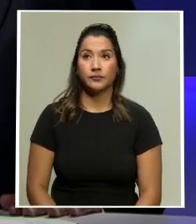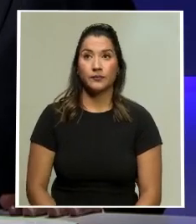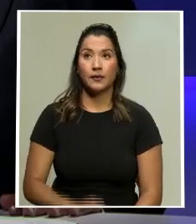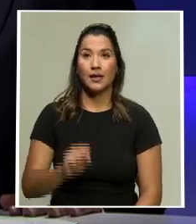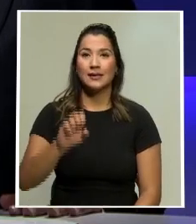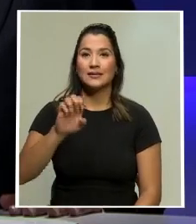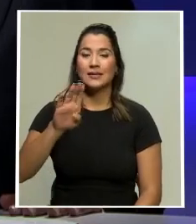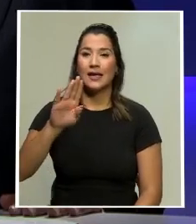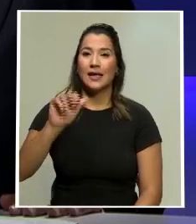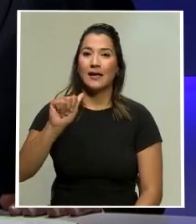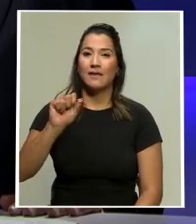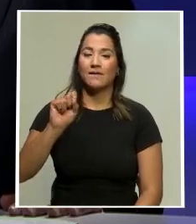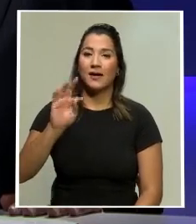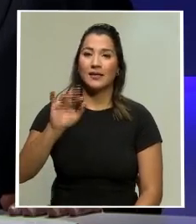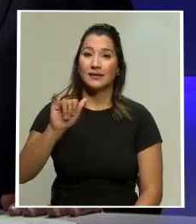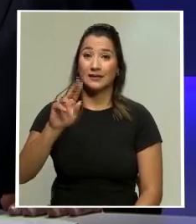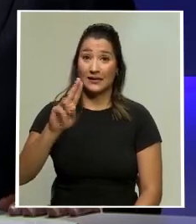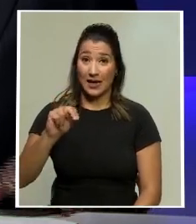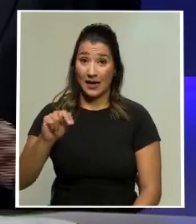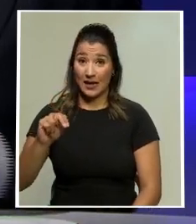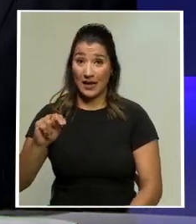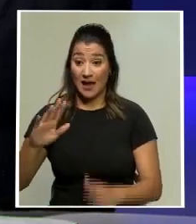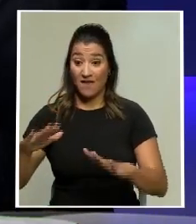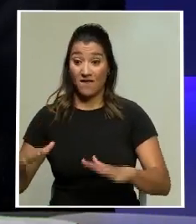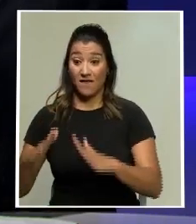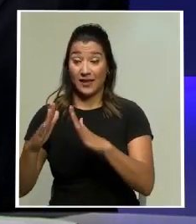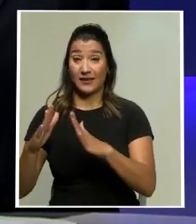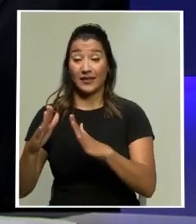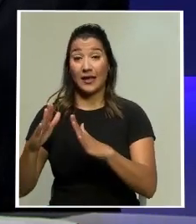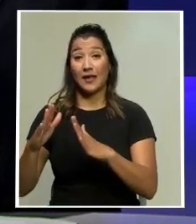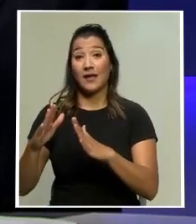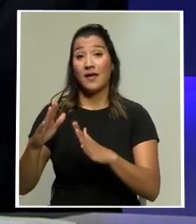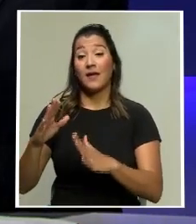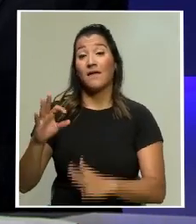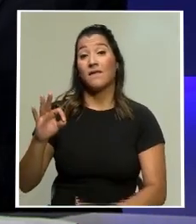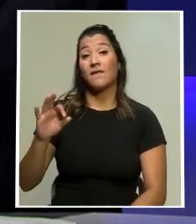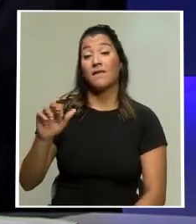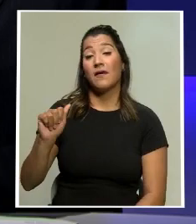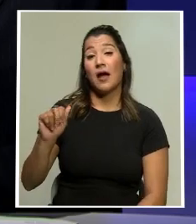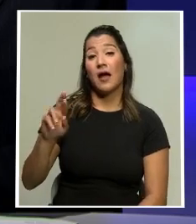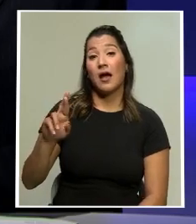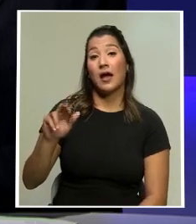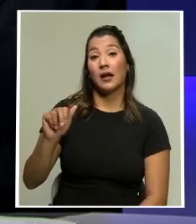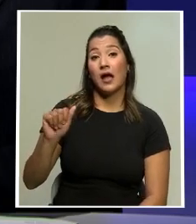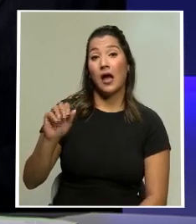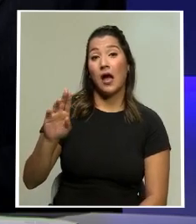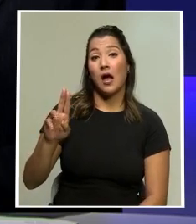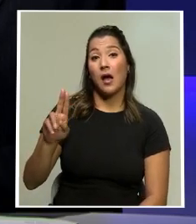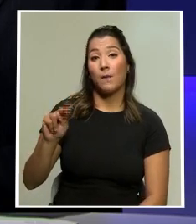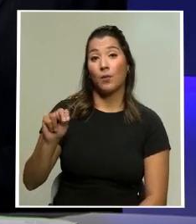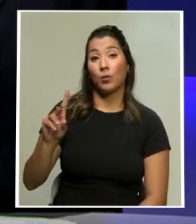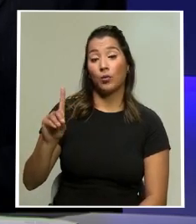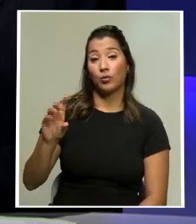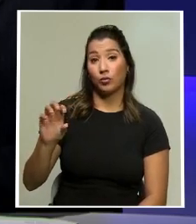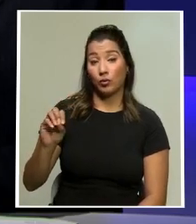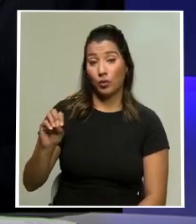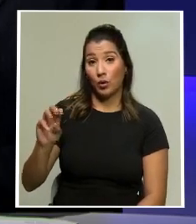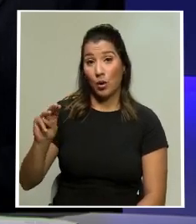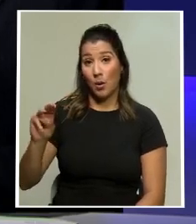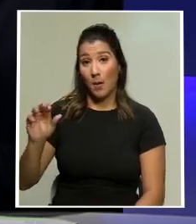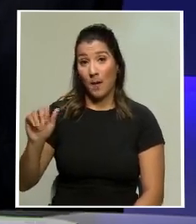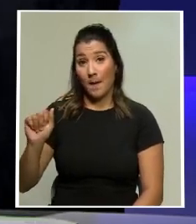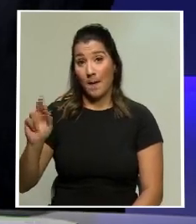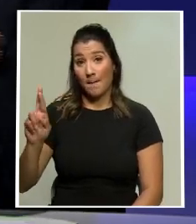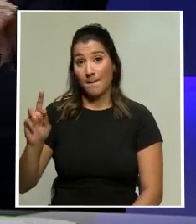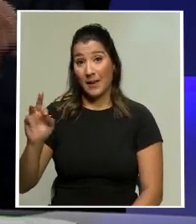Sebastián, el Frente Farabundo Martí pasó de casi ganar la guerra, hubo momentos en que casi gana la